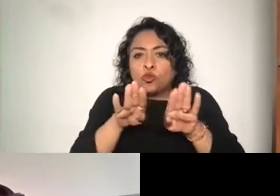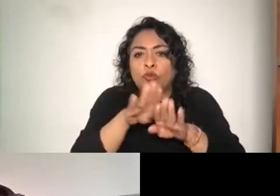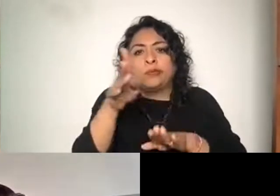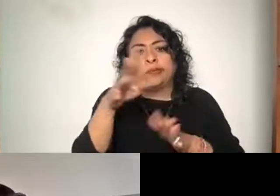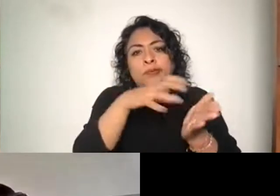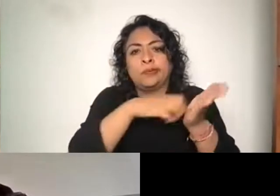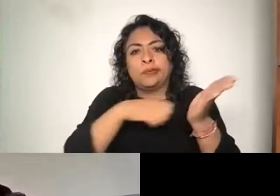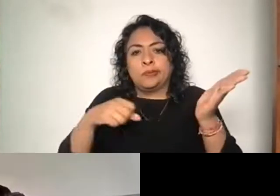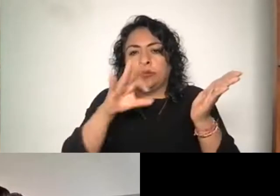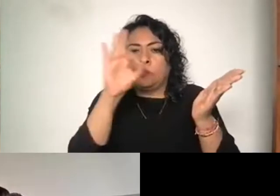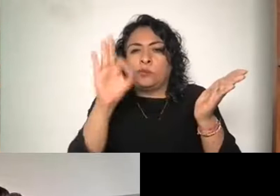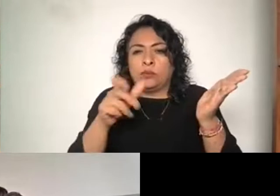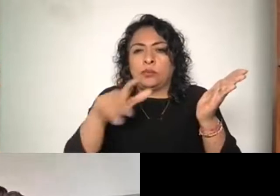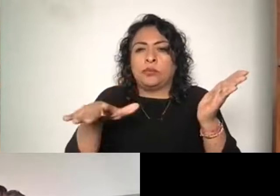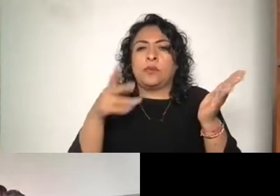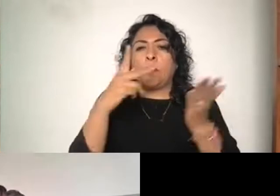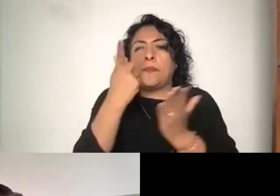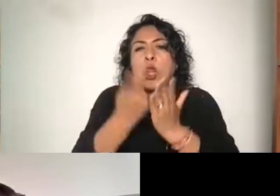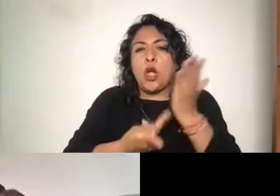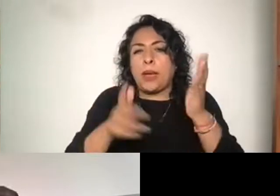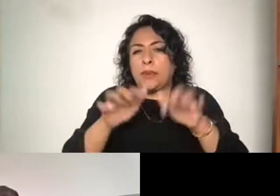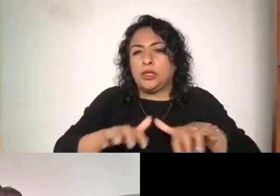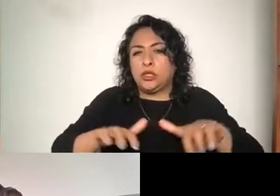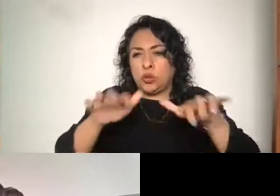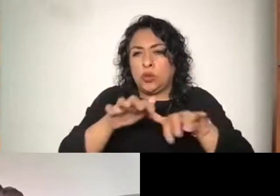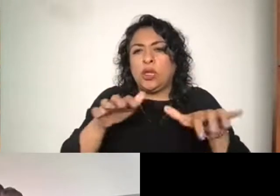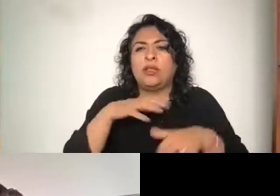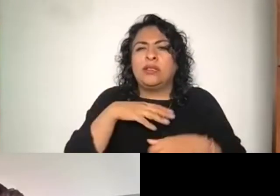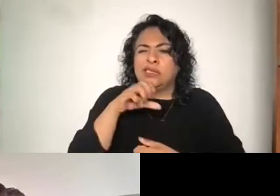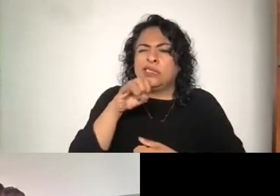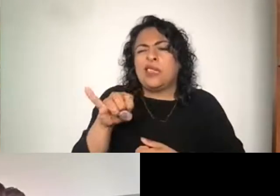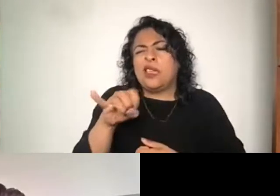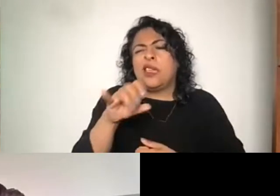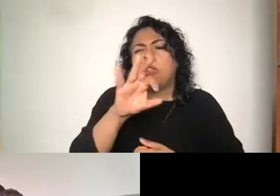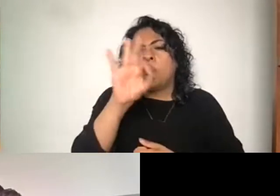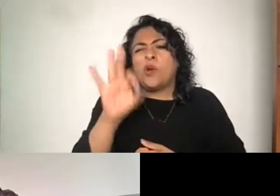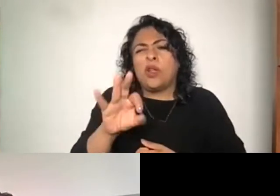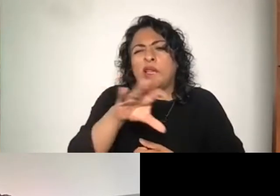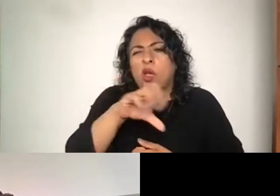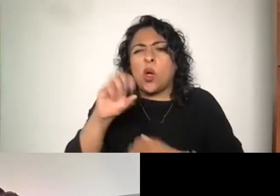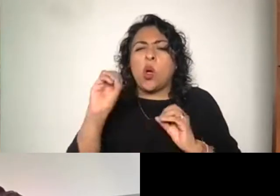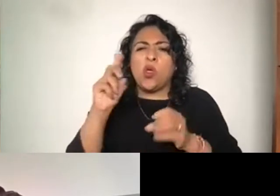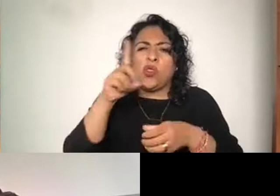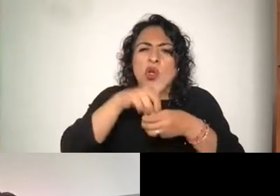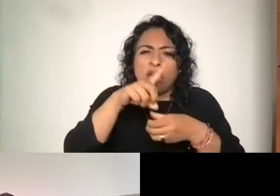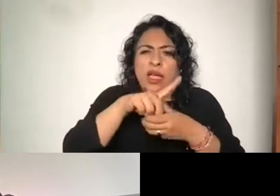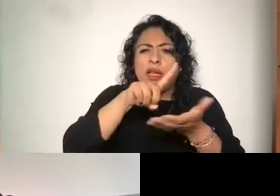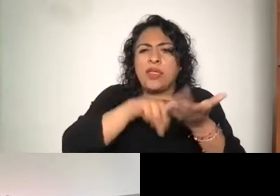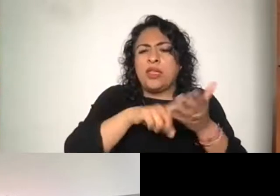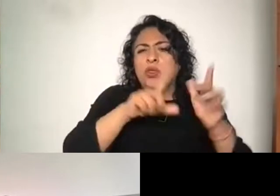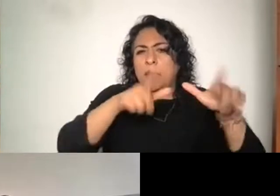descuentos de software o sí, normalmente son descuentos o donaciones de software a través de la